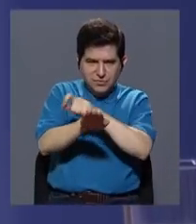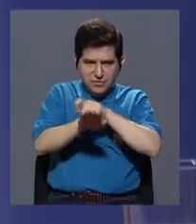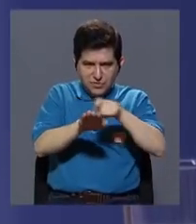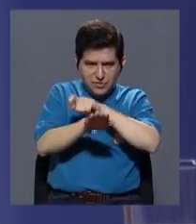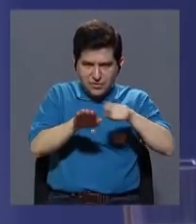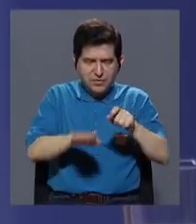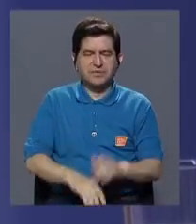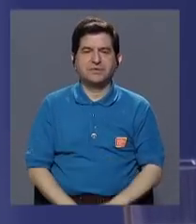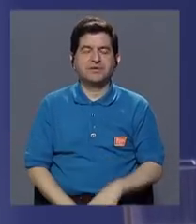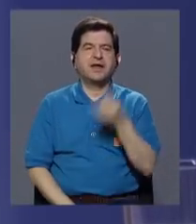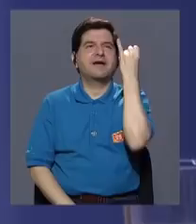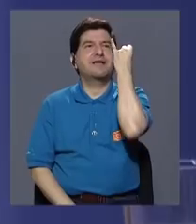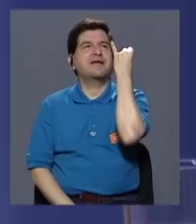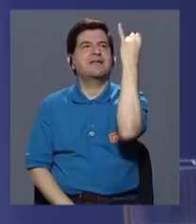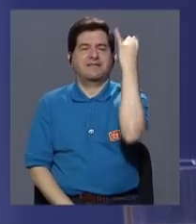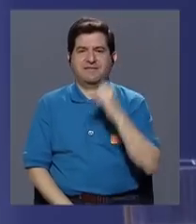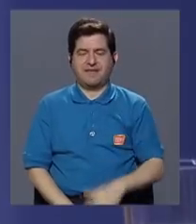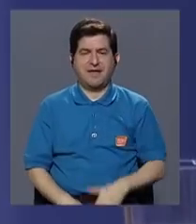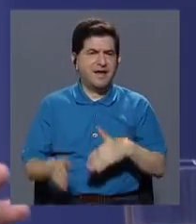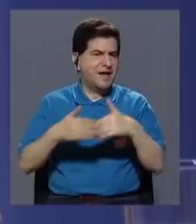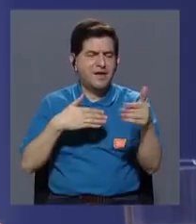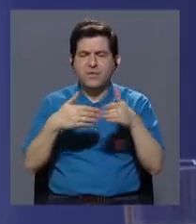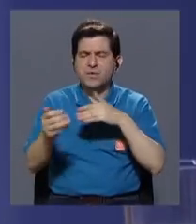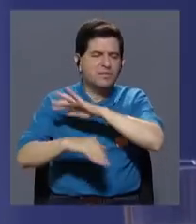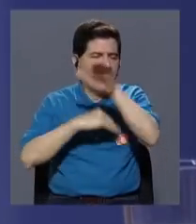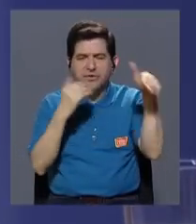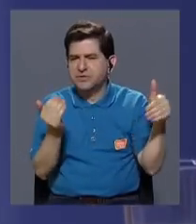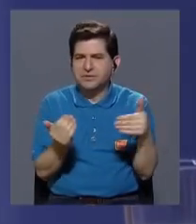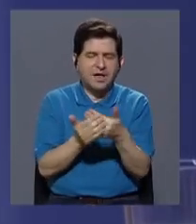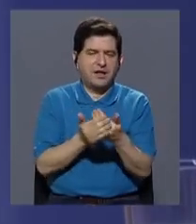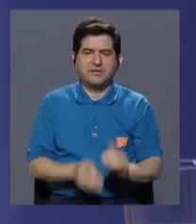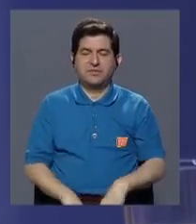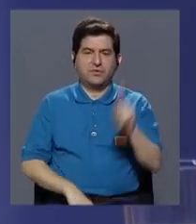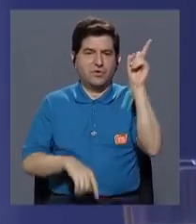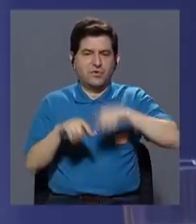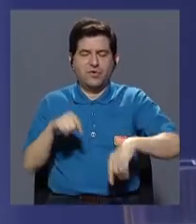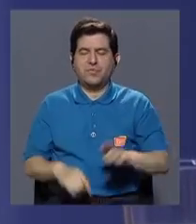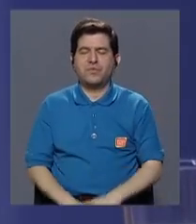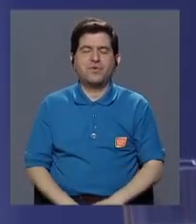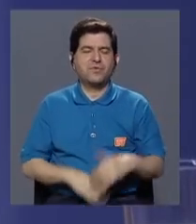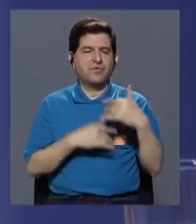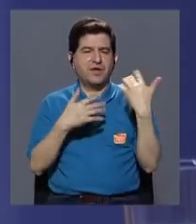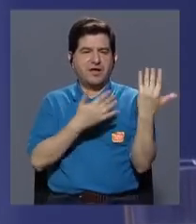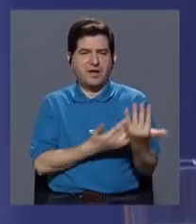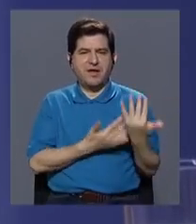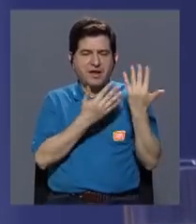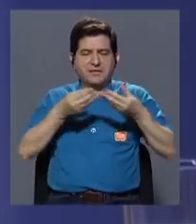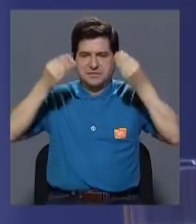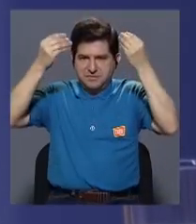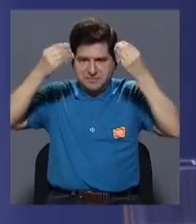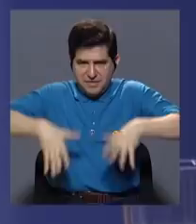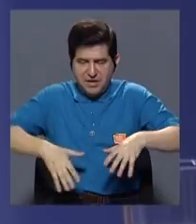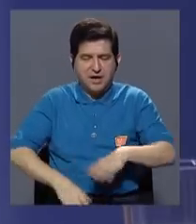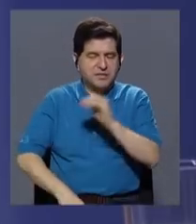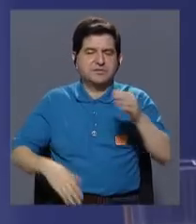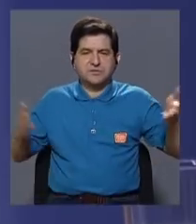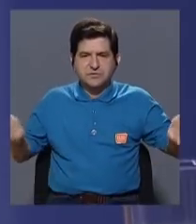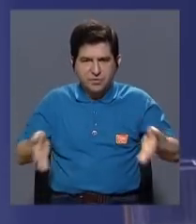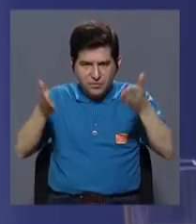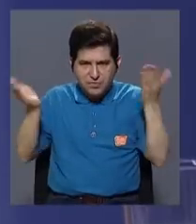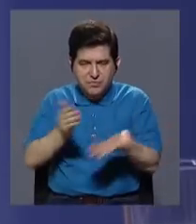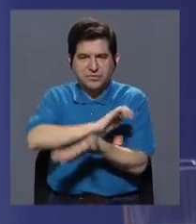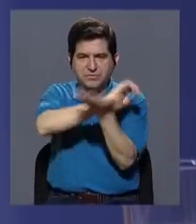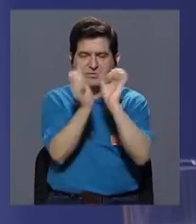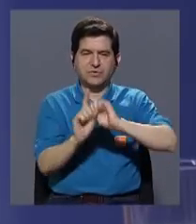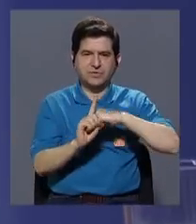también con eso con esa idea de que a pesar de todo eso no se puede perder la esperanza ni se puede perder el impulso de